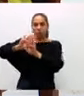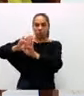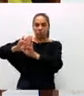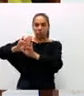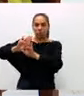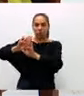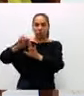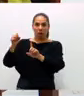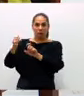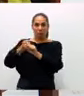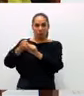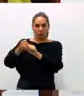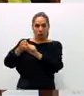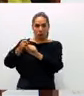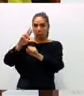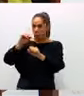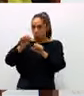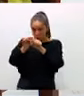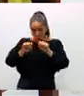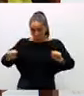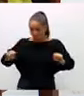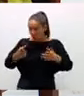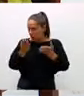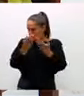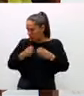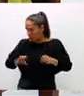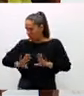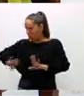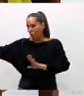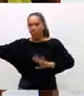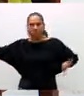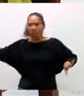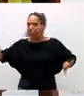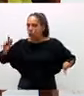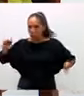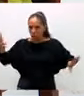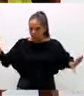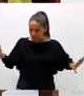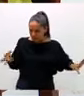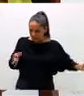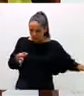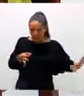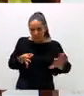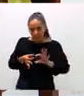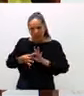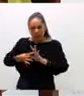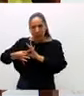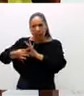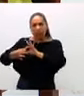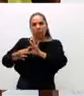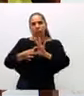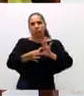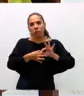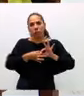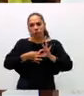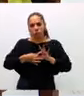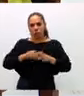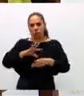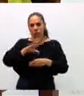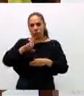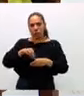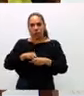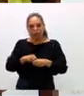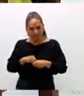separar, sino que vamos a hacer intervenciones que quizá los incluyan a todos. ¿Qué le está faltando a Juan? Que ya lo agarré de bajada